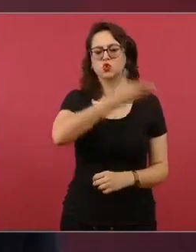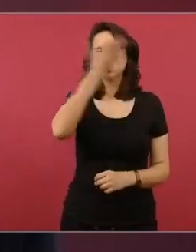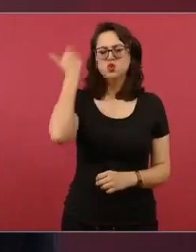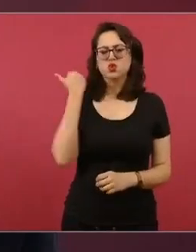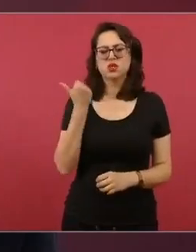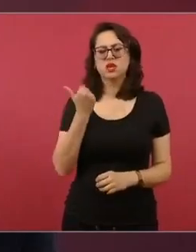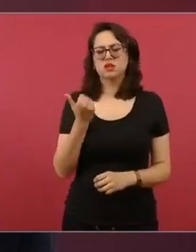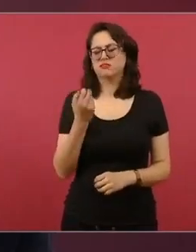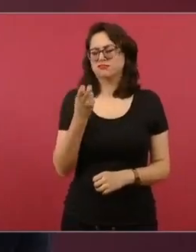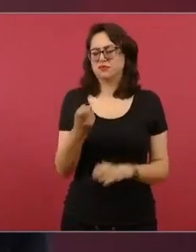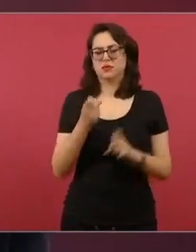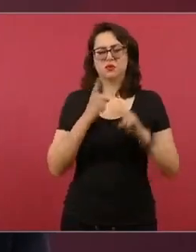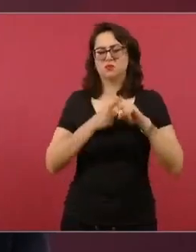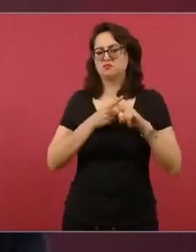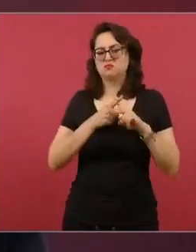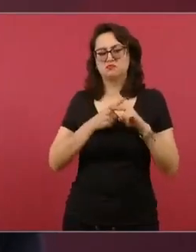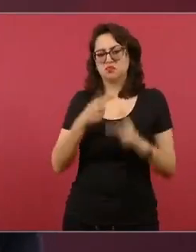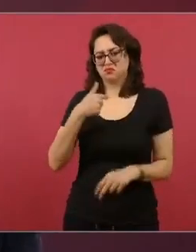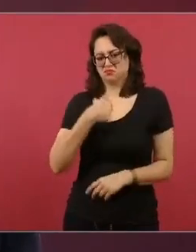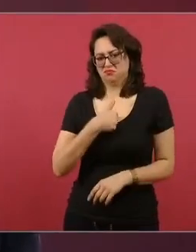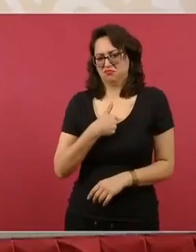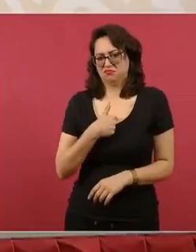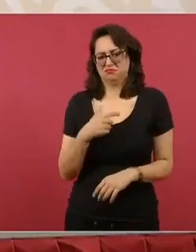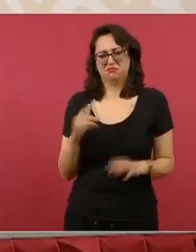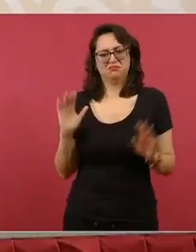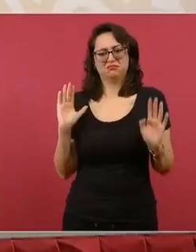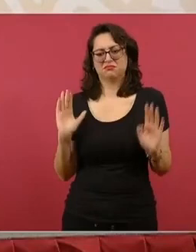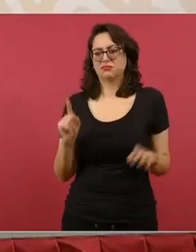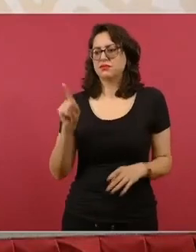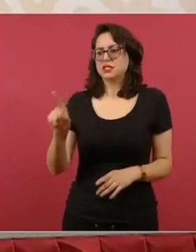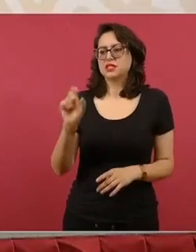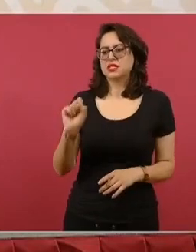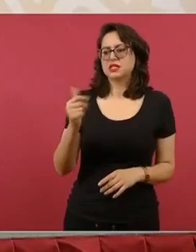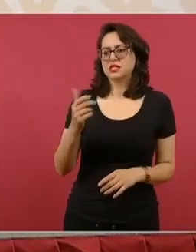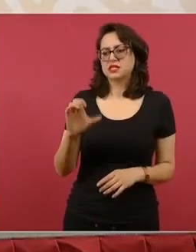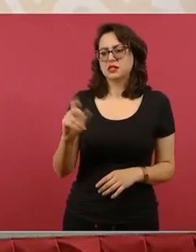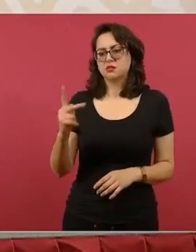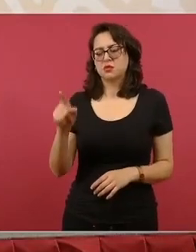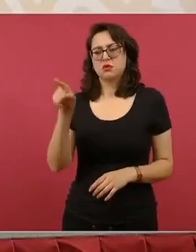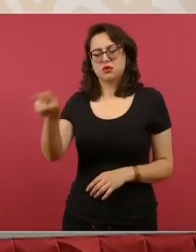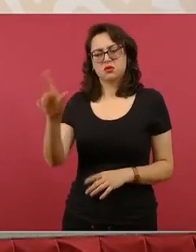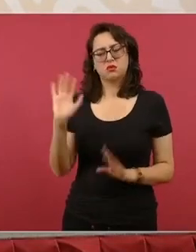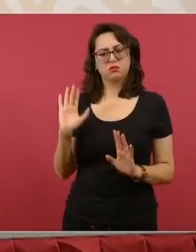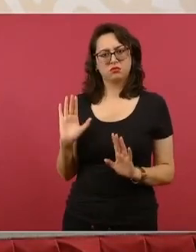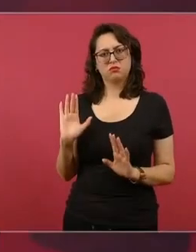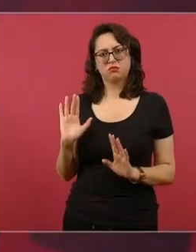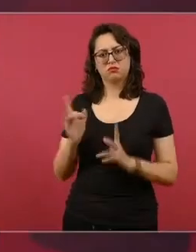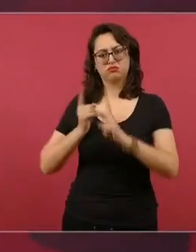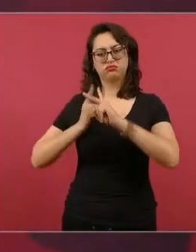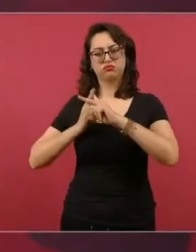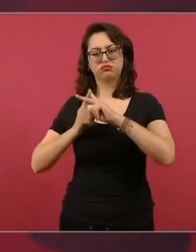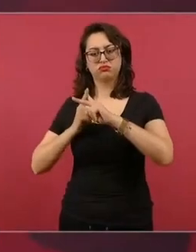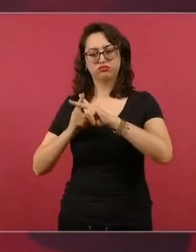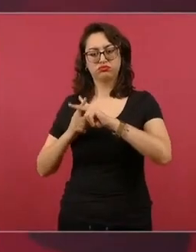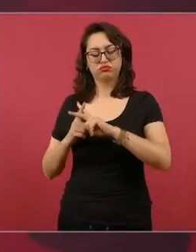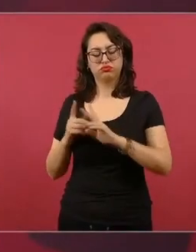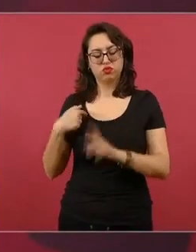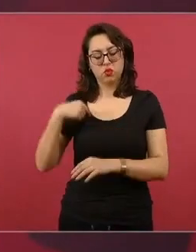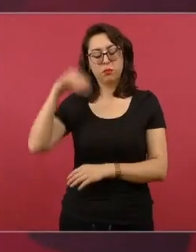no tengo el dato. Yo di la instrucción pensando en los trabajadores, pero puse esas